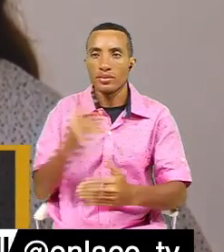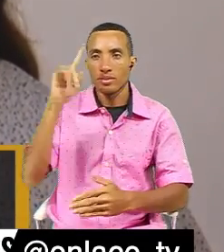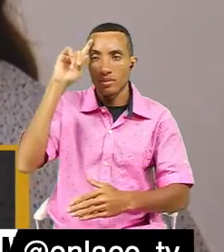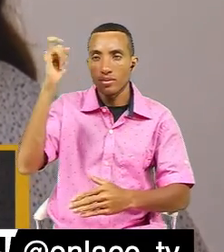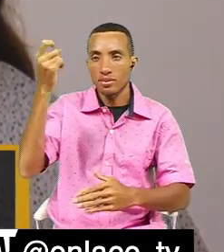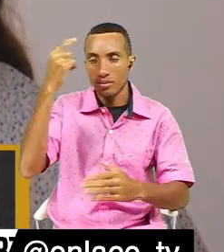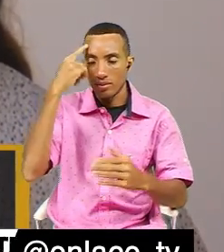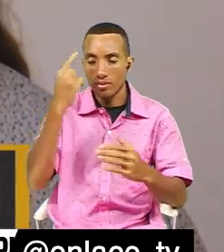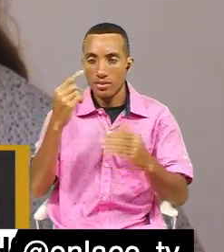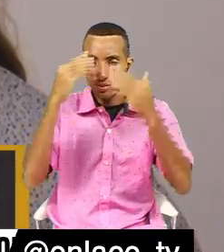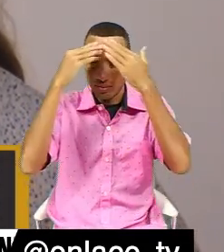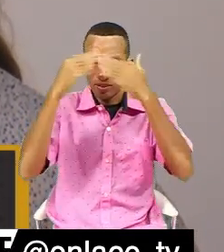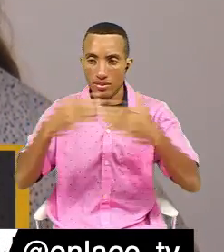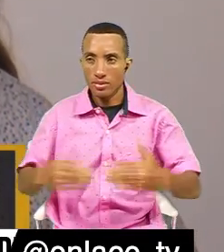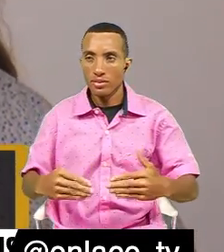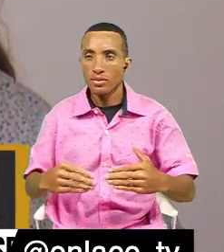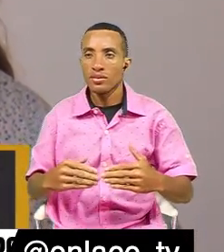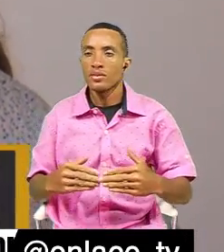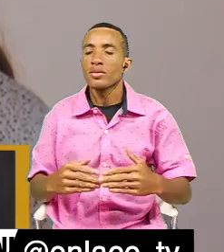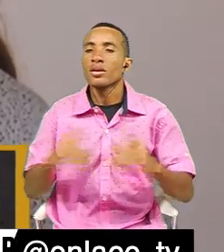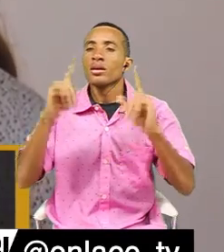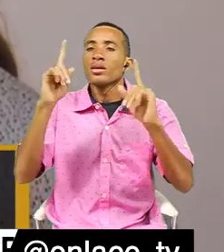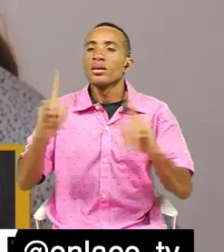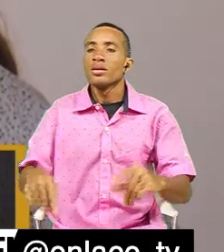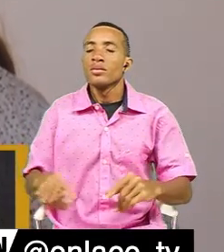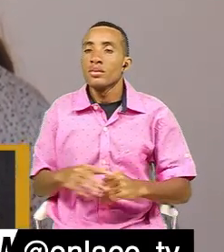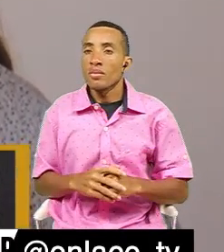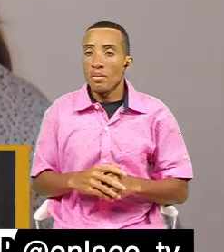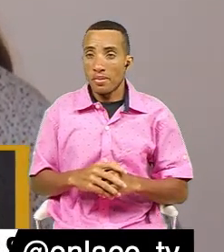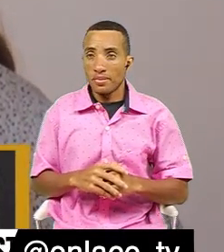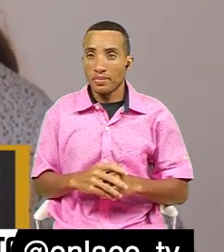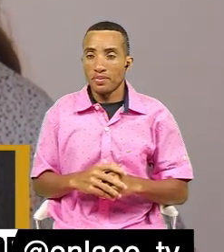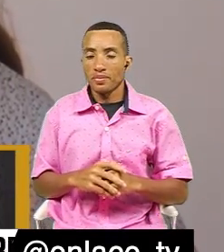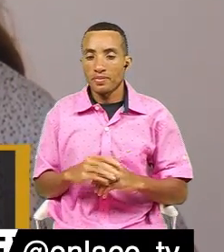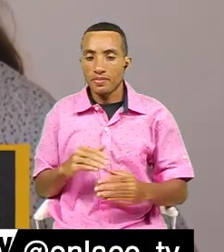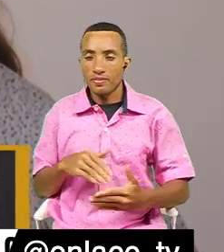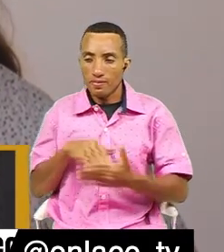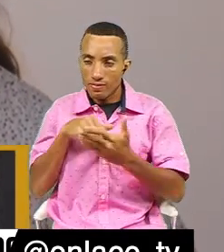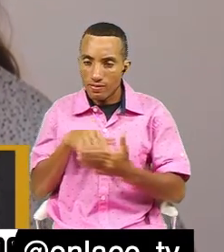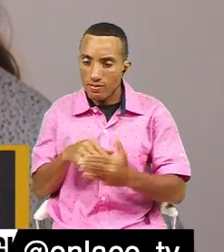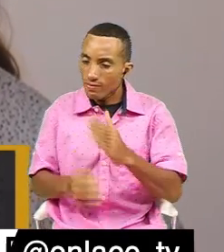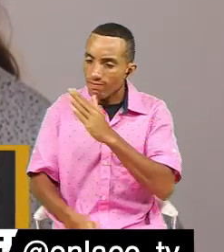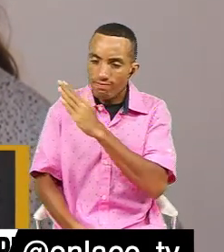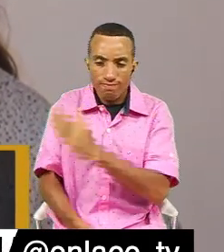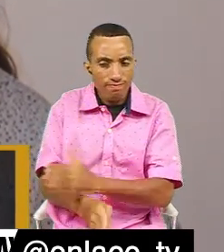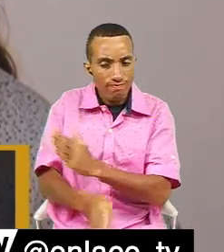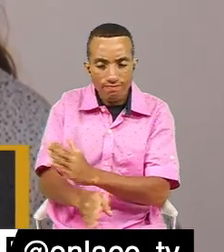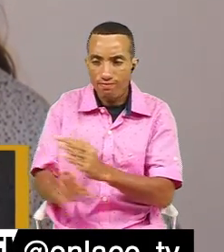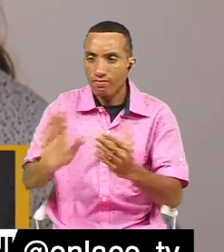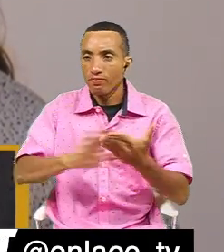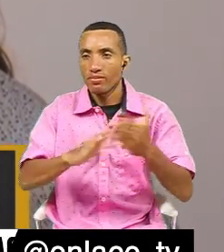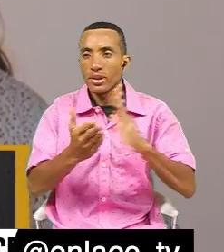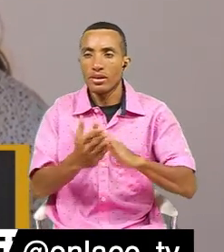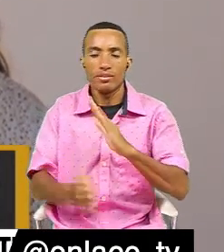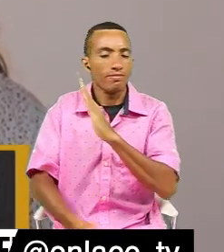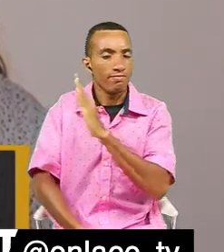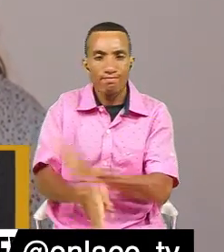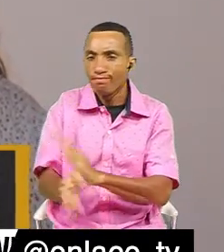Estado colombiano, como una garantía de estabilidad, de la paz, de durabilidad de la paz. Creemos